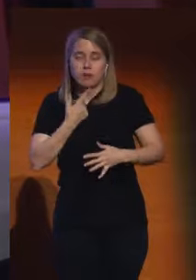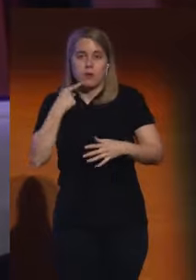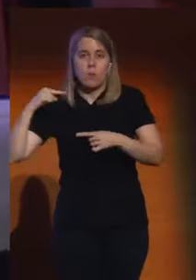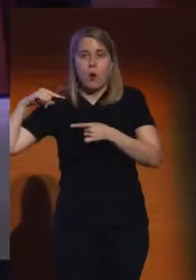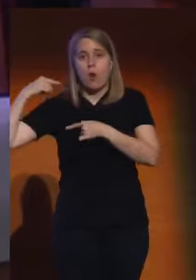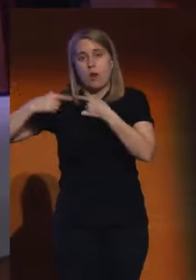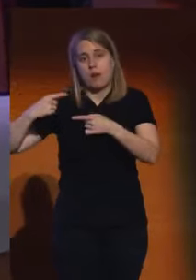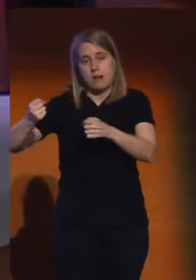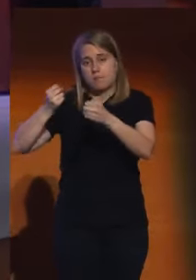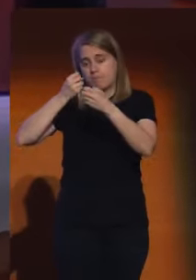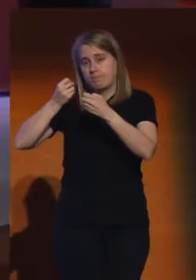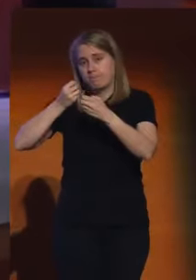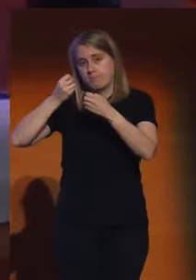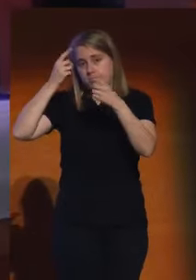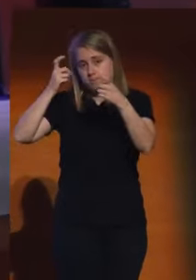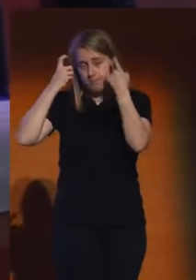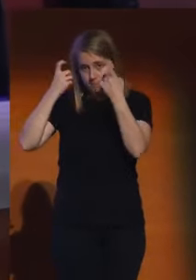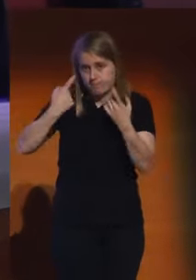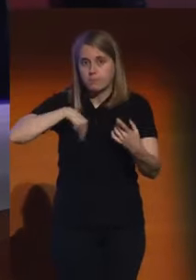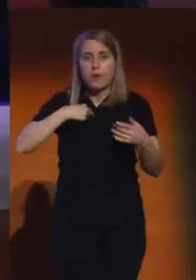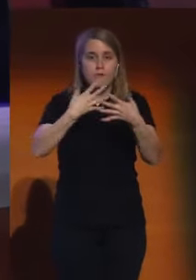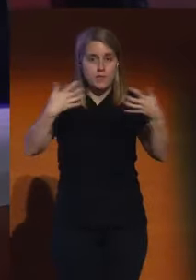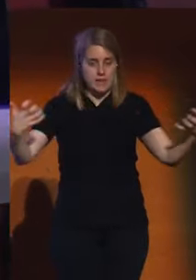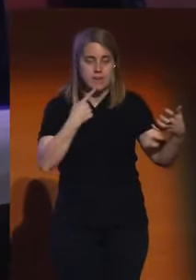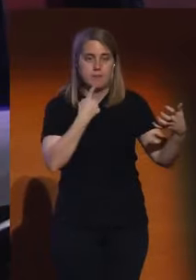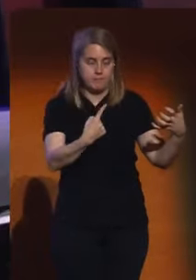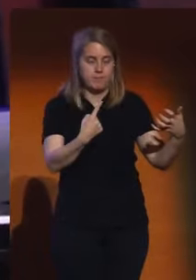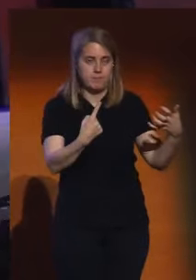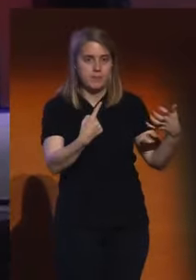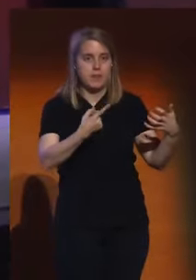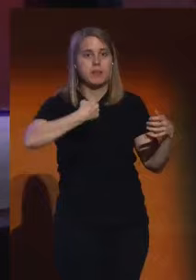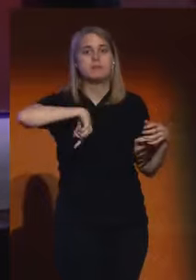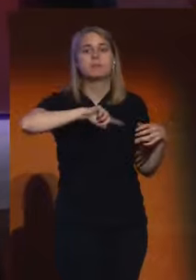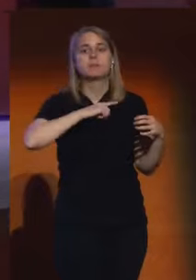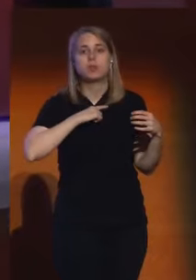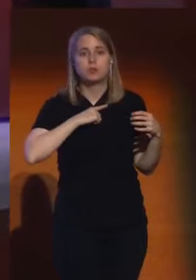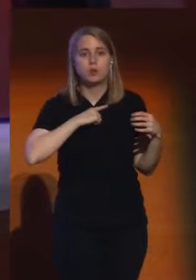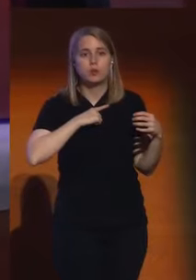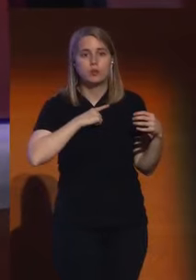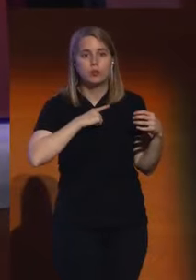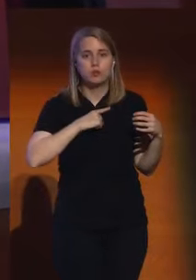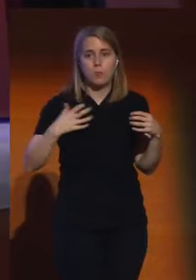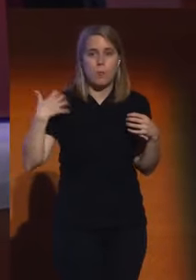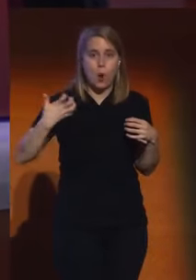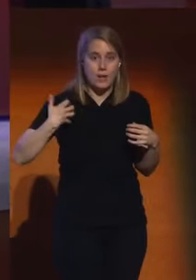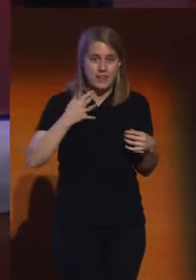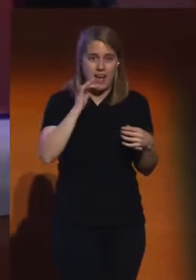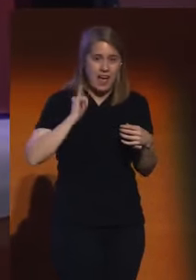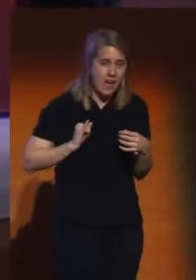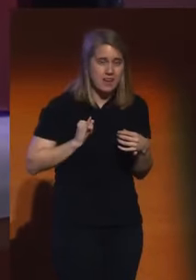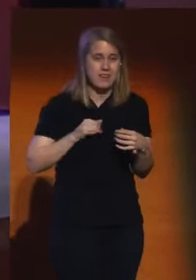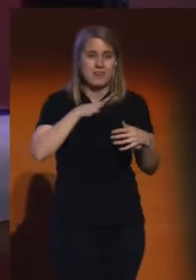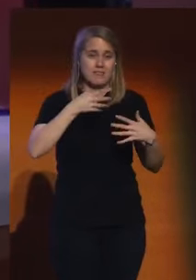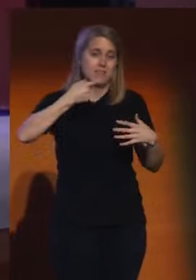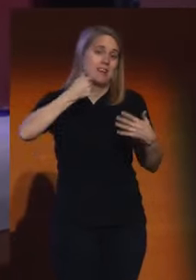como legado una frase que dice que tenemos lo que más les molesta, que es el